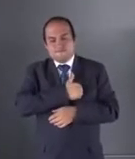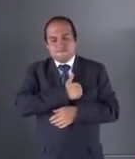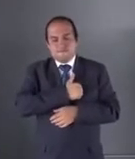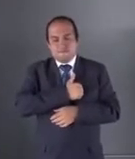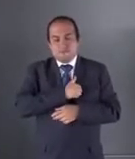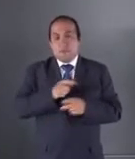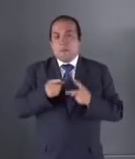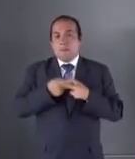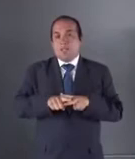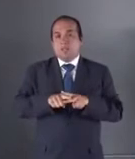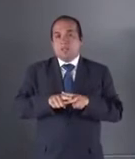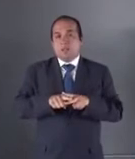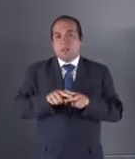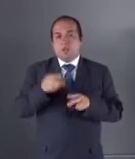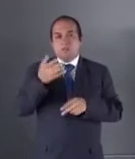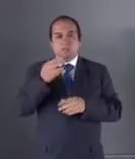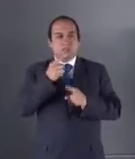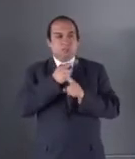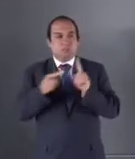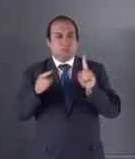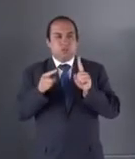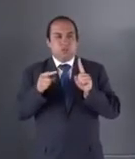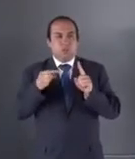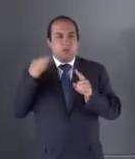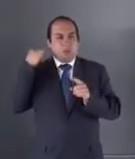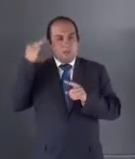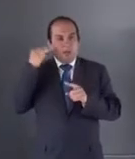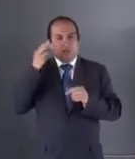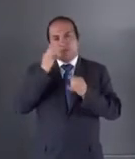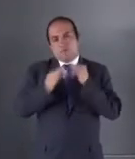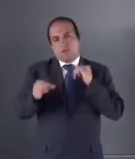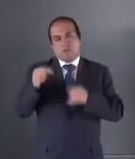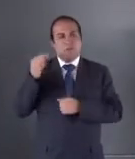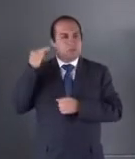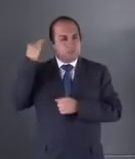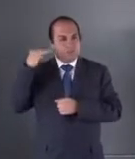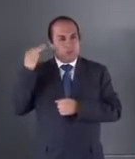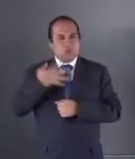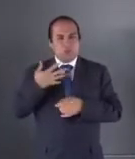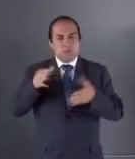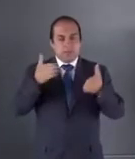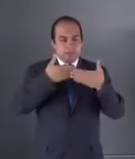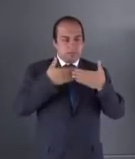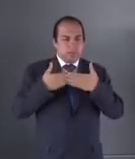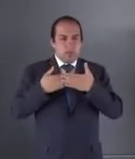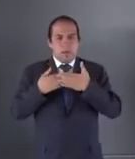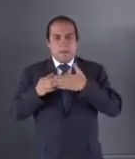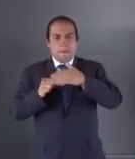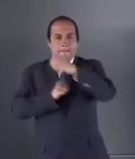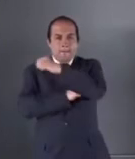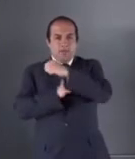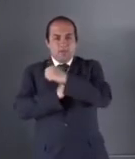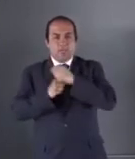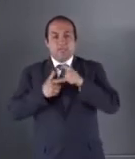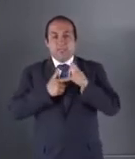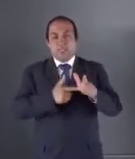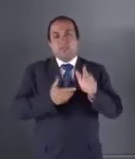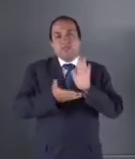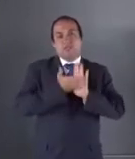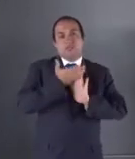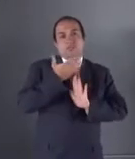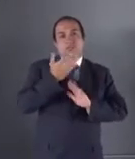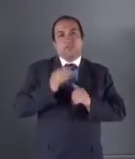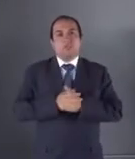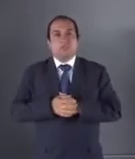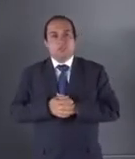de mediados de marzo, más o menos, finales de marzo, tuvieron que cerrarse los pilares. Se han seguido construyendo y